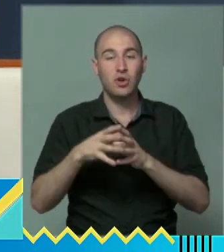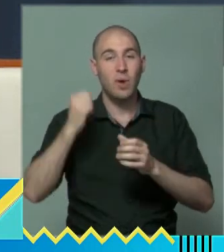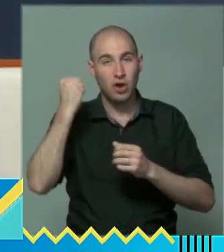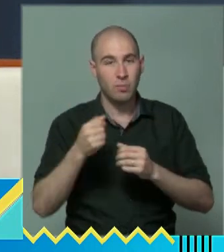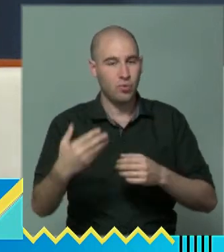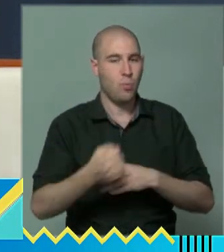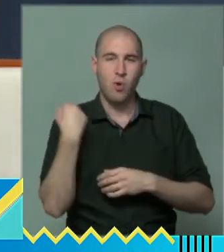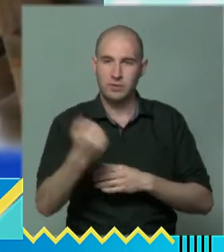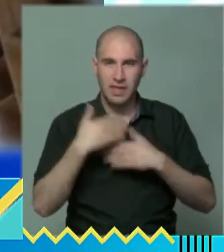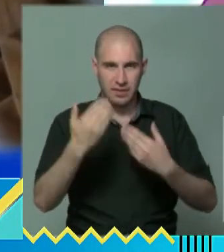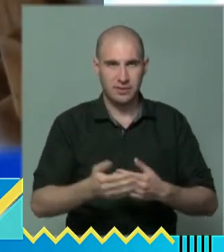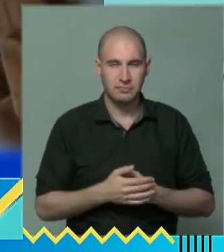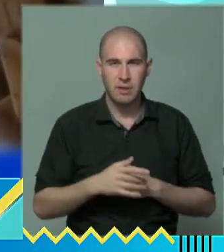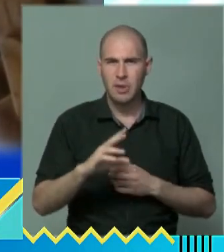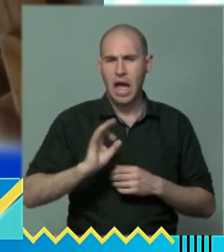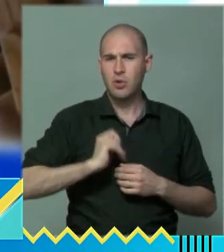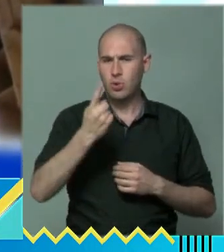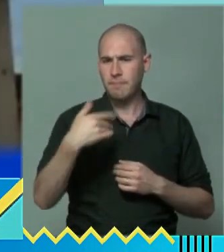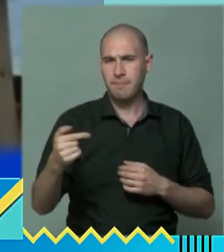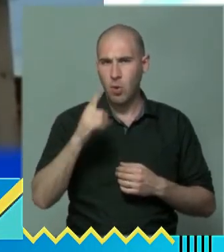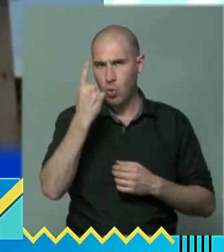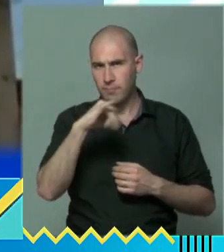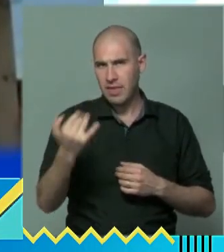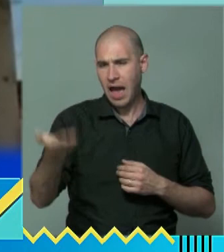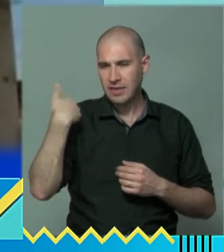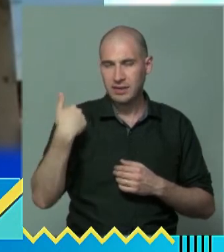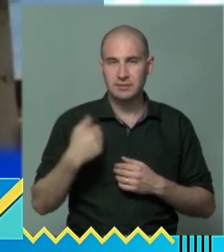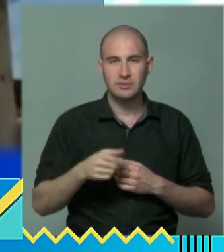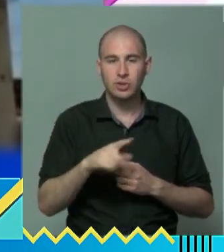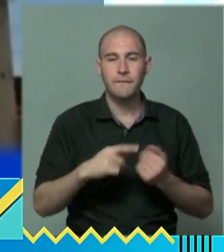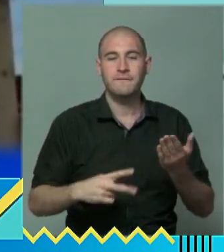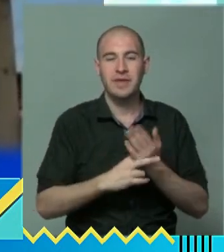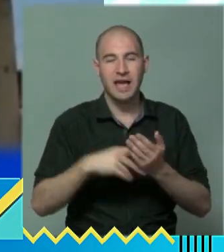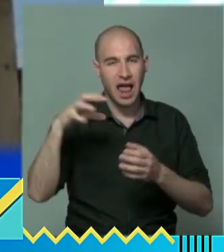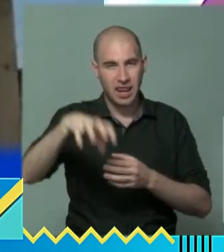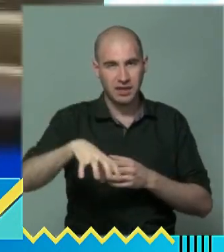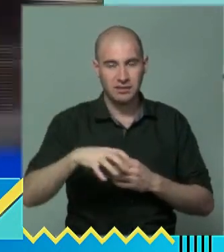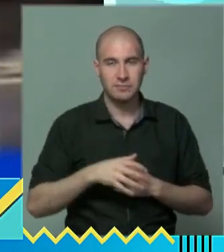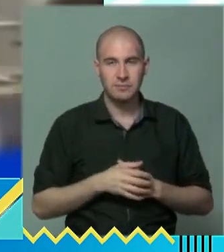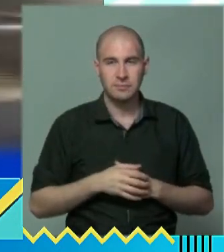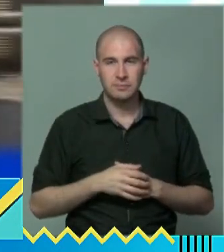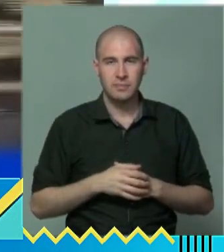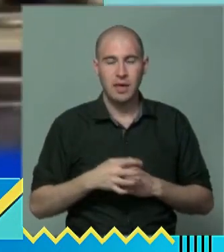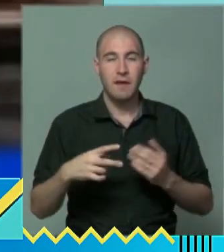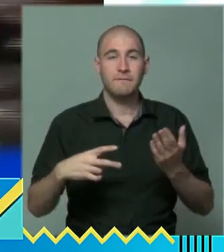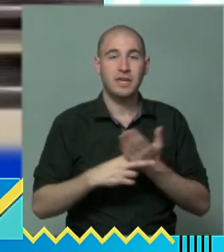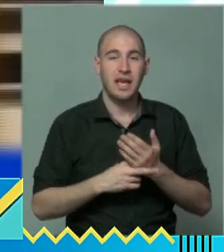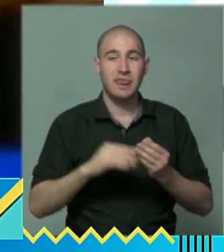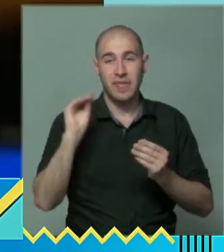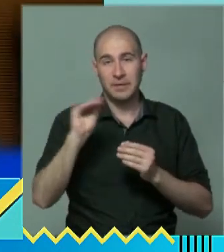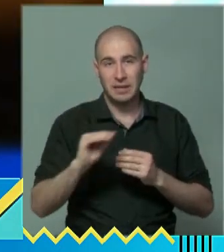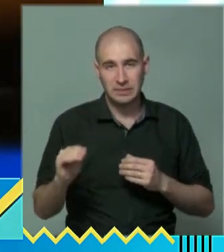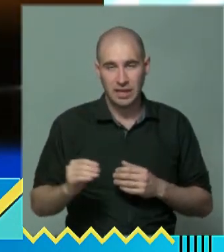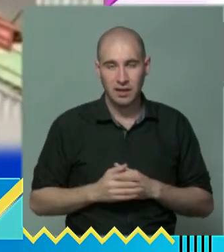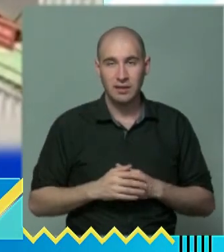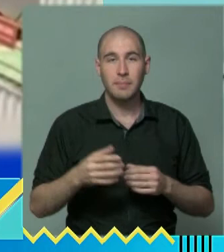paso. Hasta hace 1 año y medio atrás teníamos una fiscalía o fiscalía, la fiscalía que abarcaba